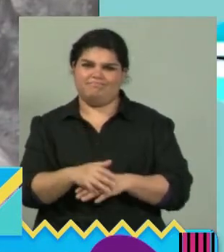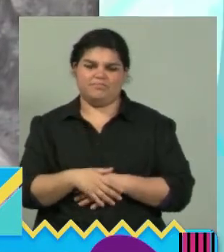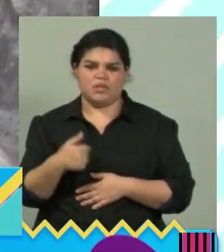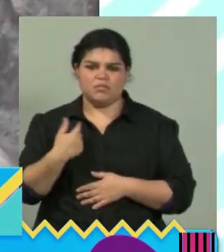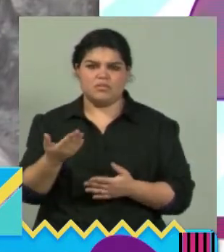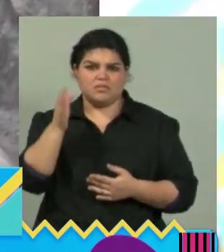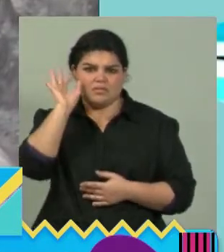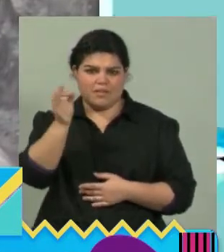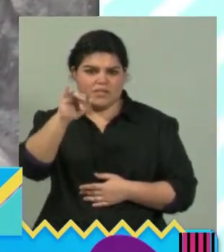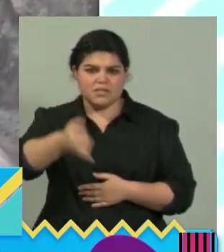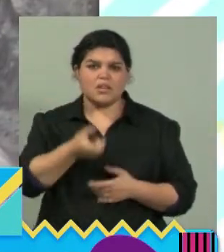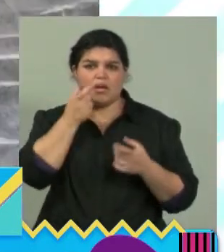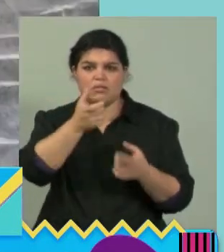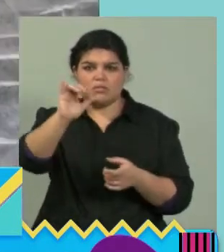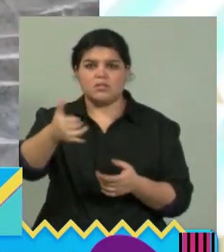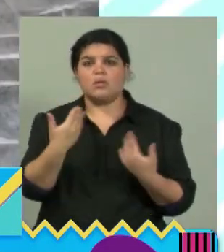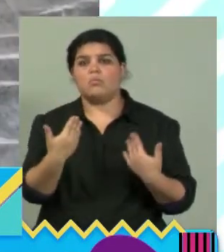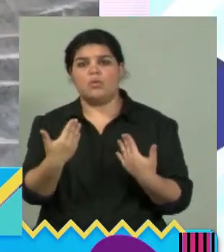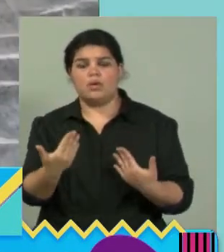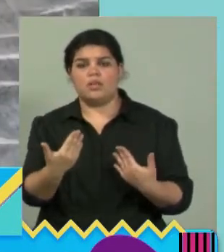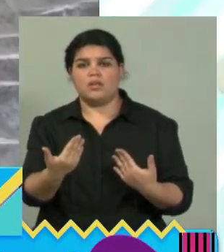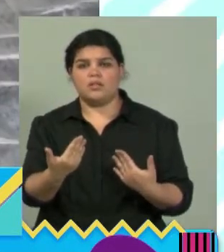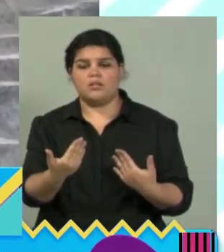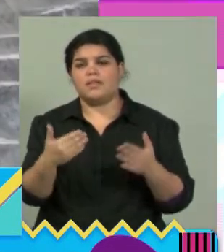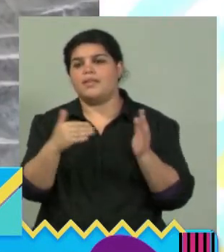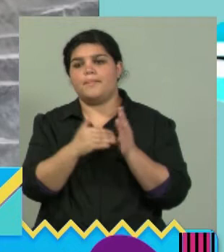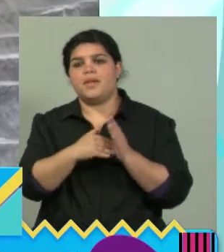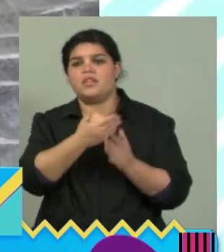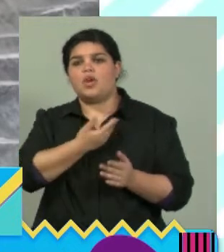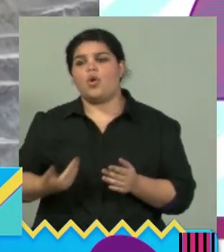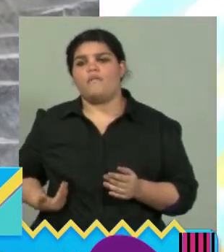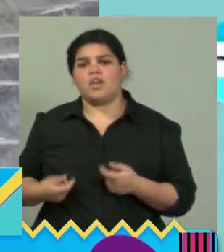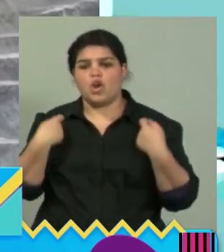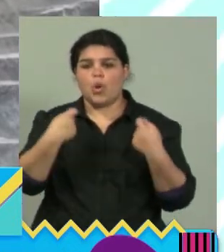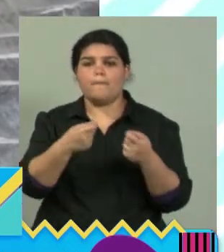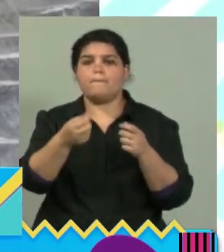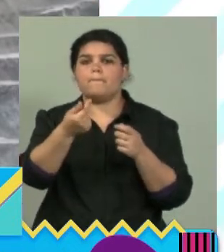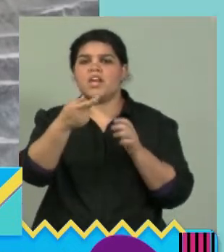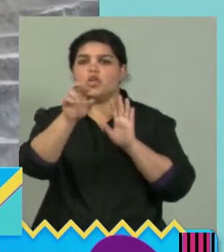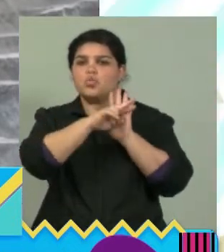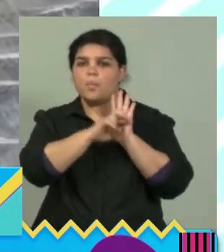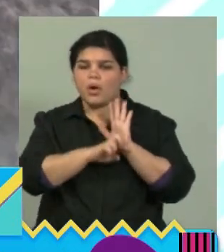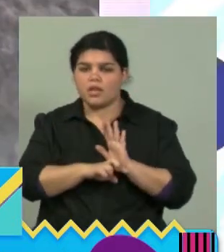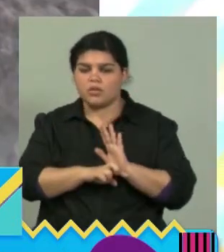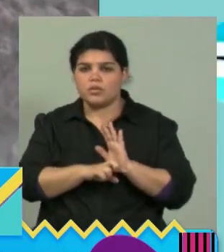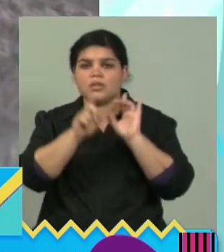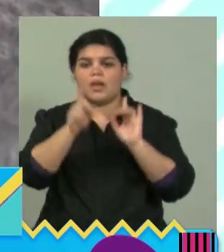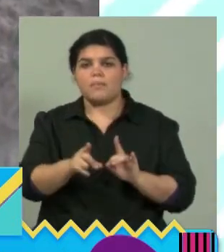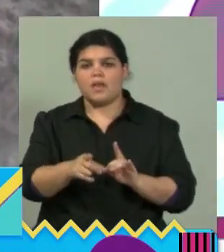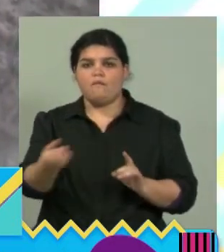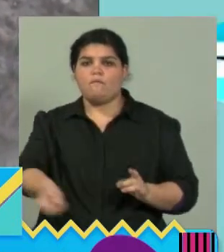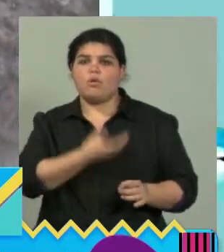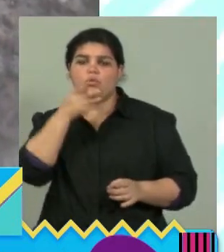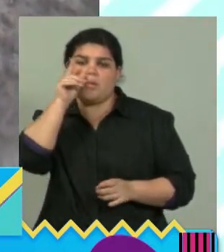podemos controlar en la medida que los gobiernos destinen los presupuestos que tienen que destinar, la voluntad política que deben tener